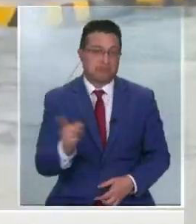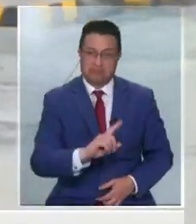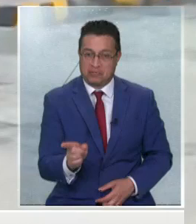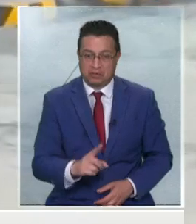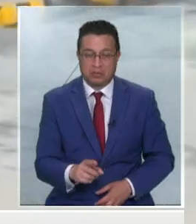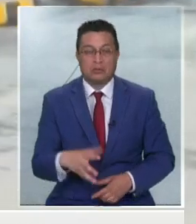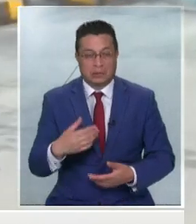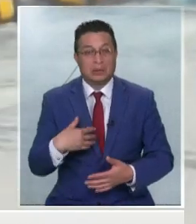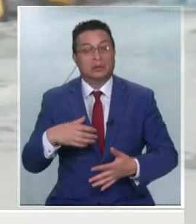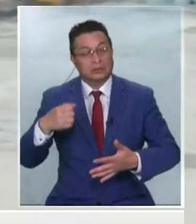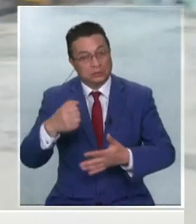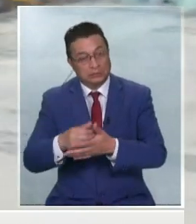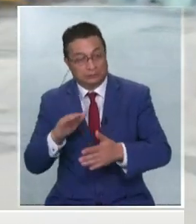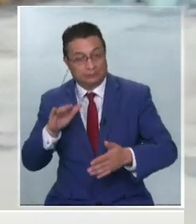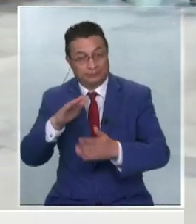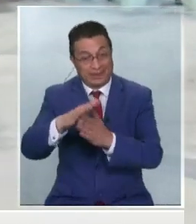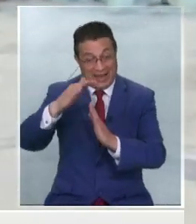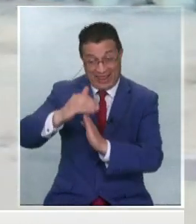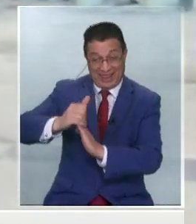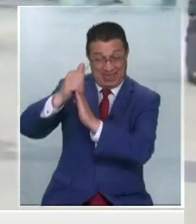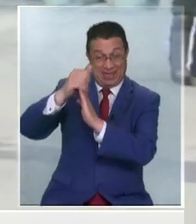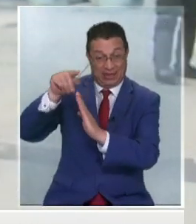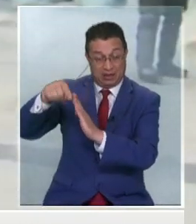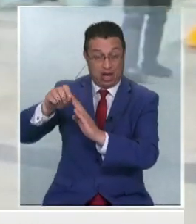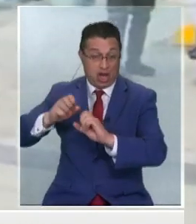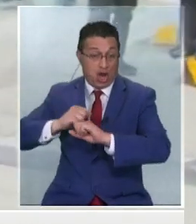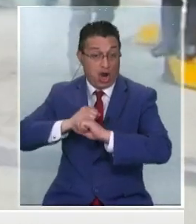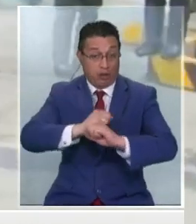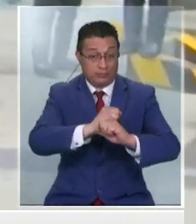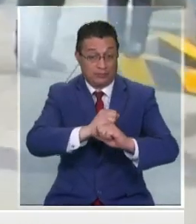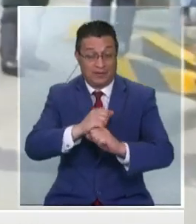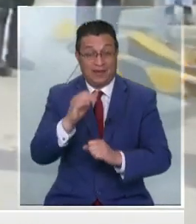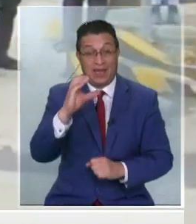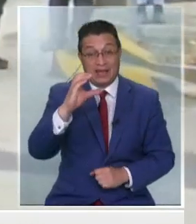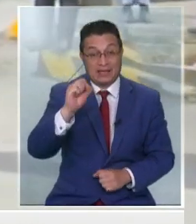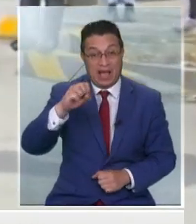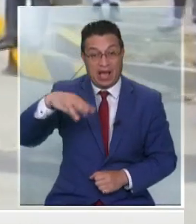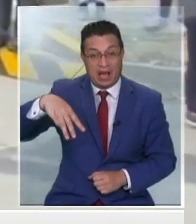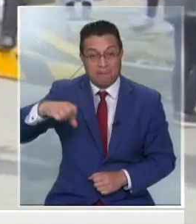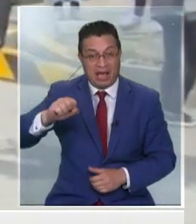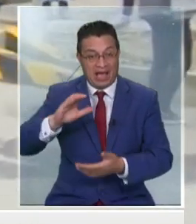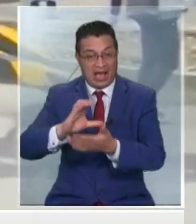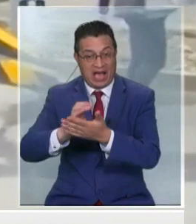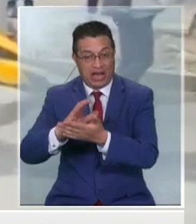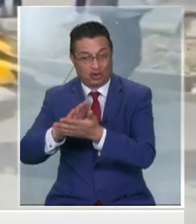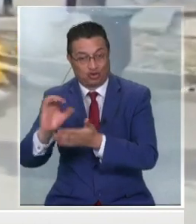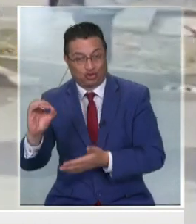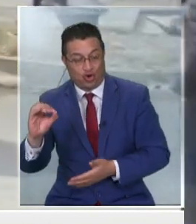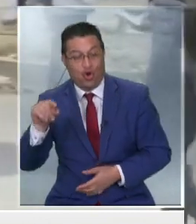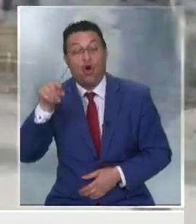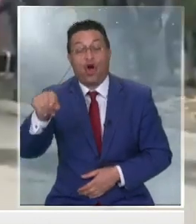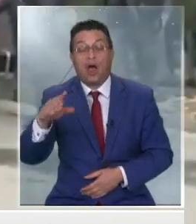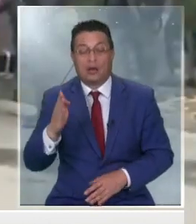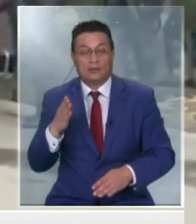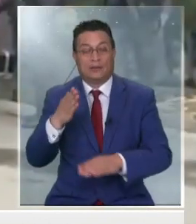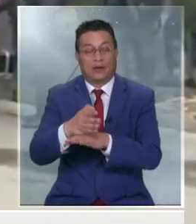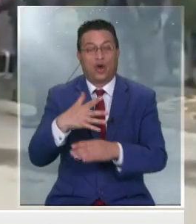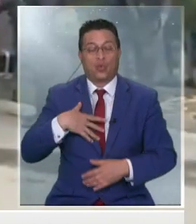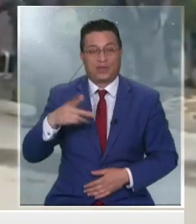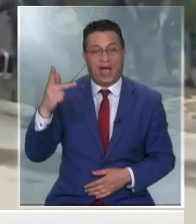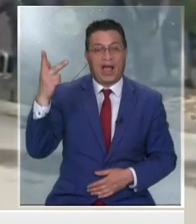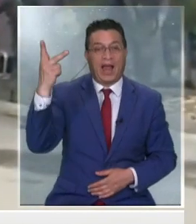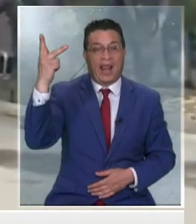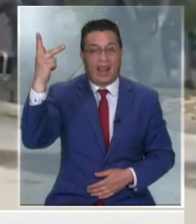su intento fallido, el líder más visible de la oposición, Luis Fernando Camacho, intentó por segunda vez llegar a La Paz